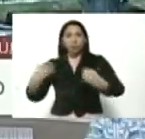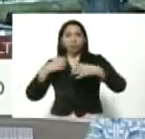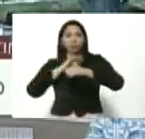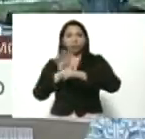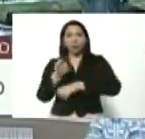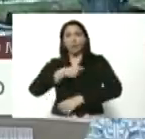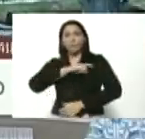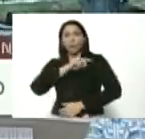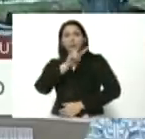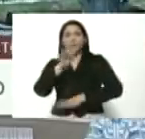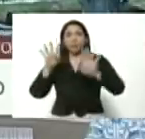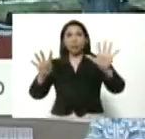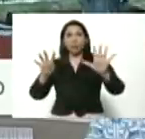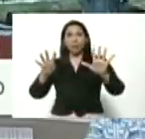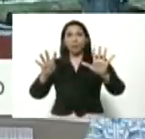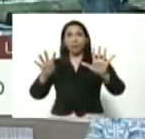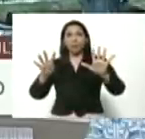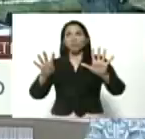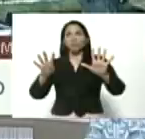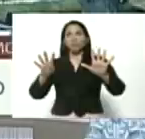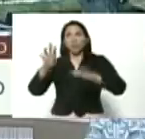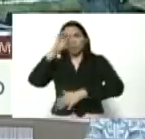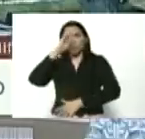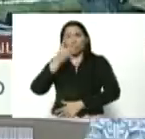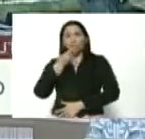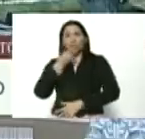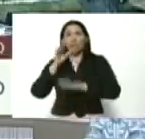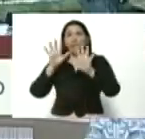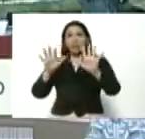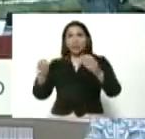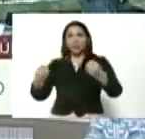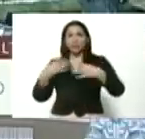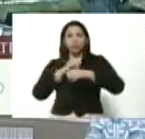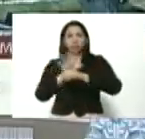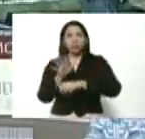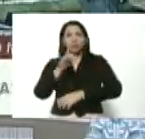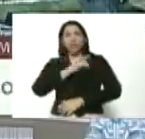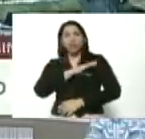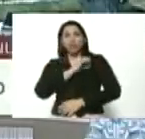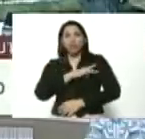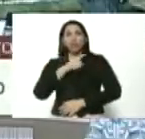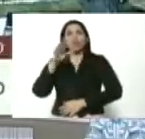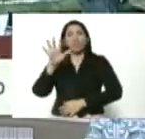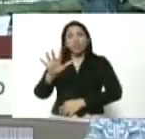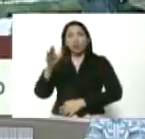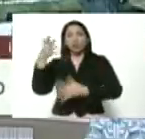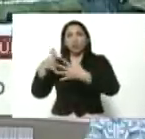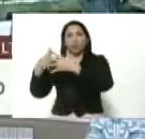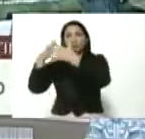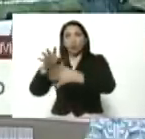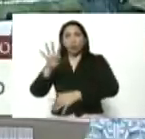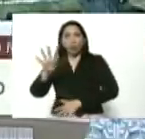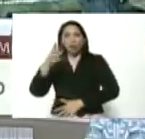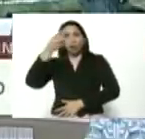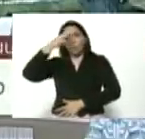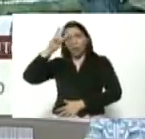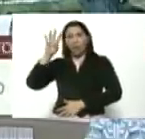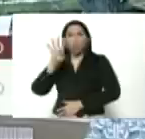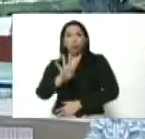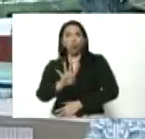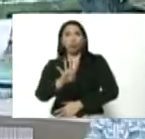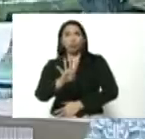29 república dominicana 10 chile 5 eeuu 4 mexico 4